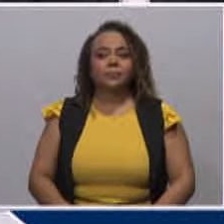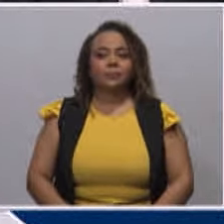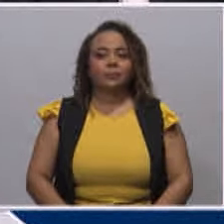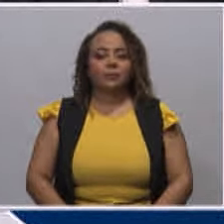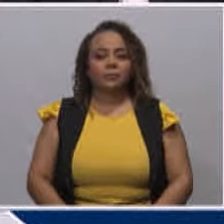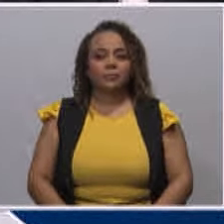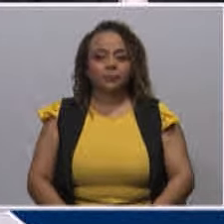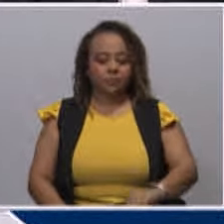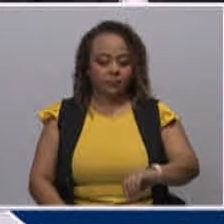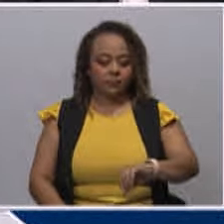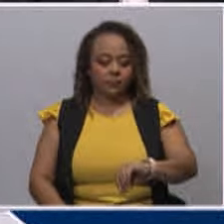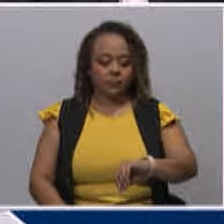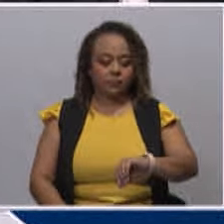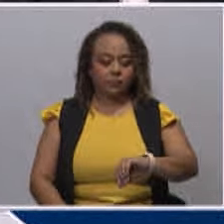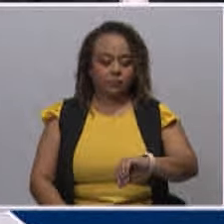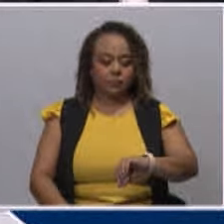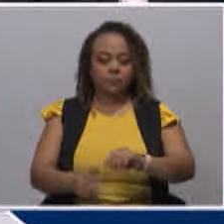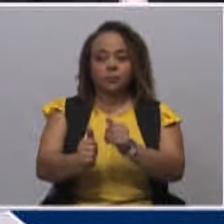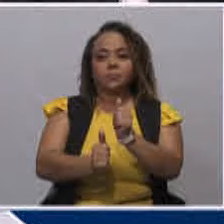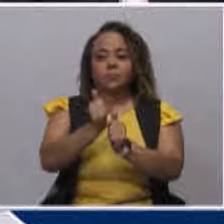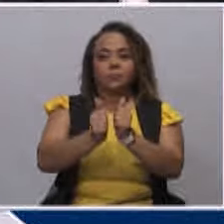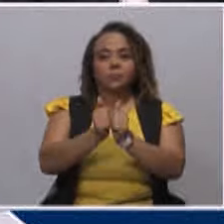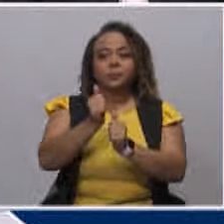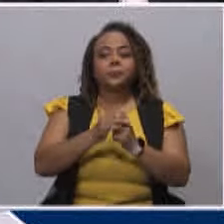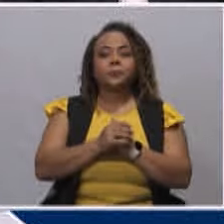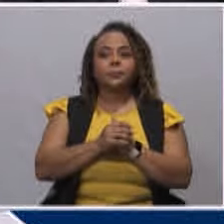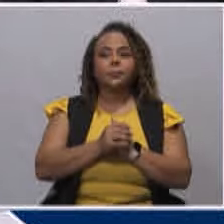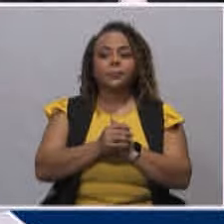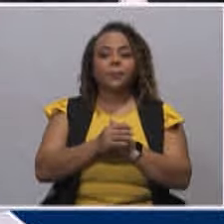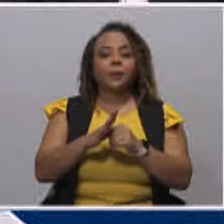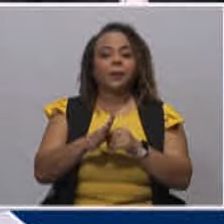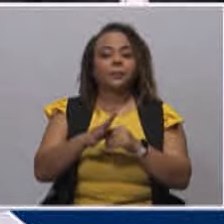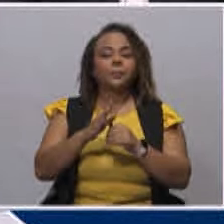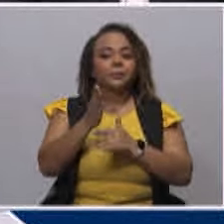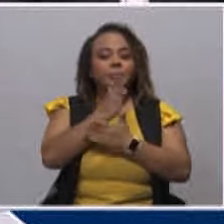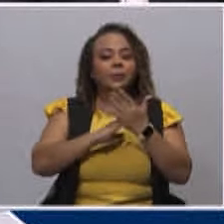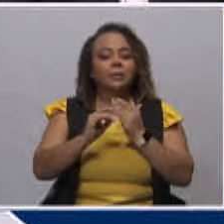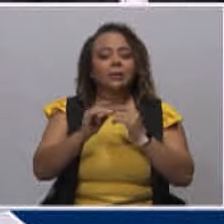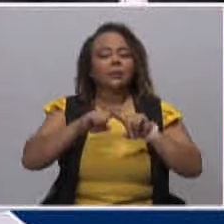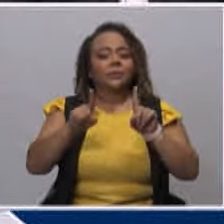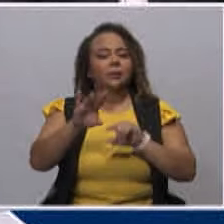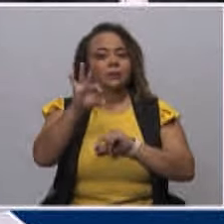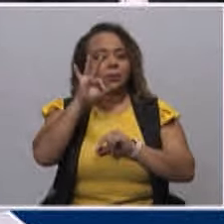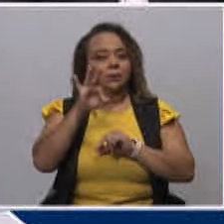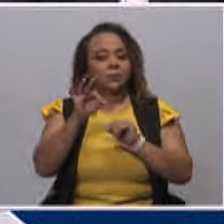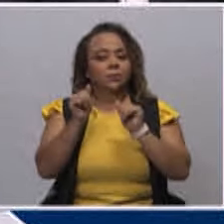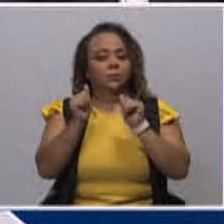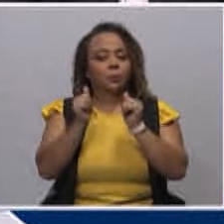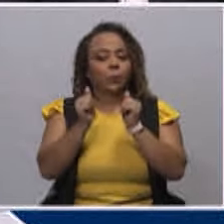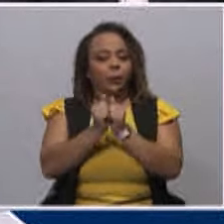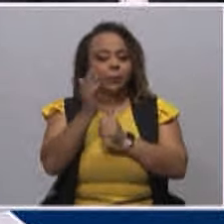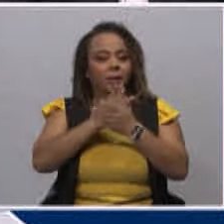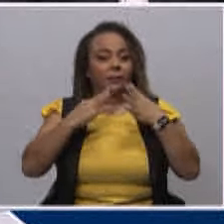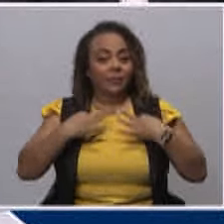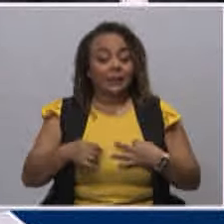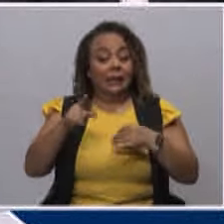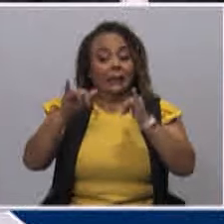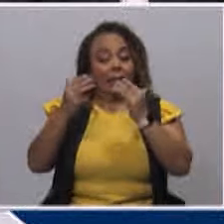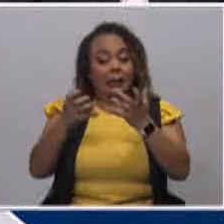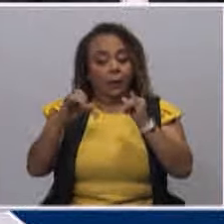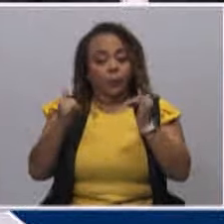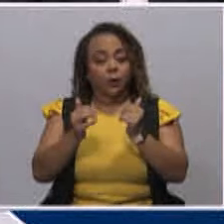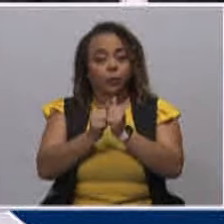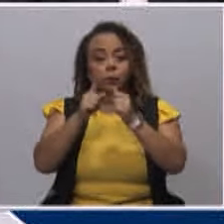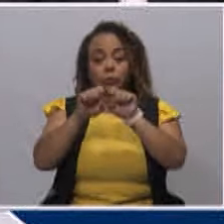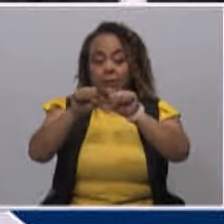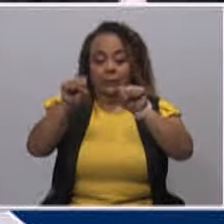que la mayor diferencia que encuentra es la parte física a tal punto que él quería jugar con un sistema con el que estaba o que le gusta